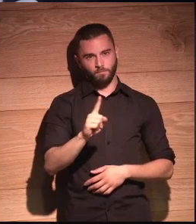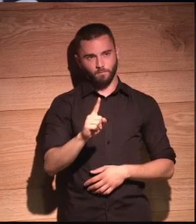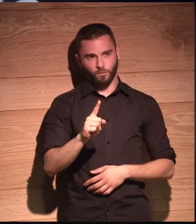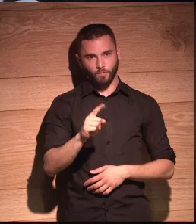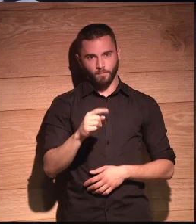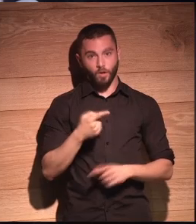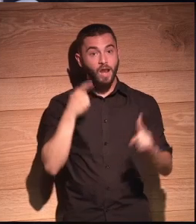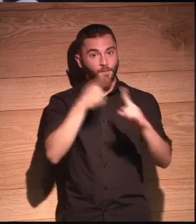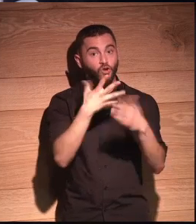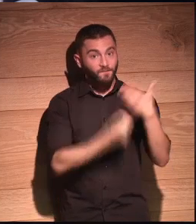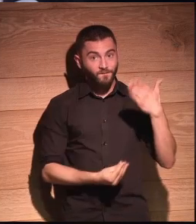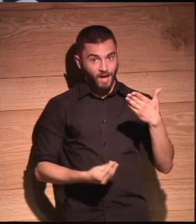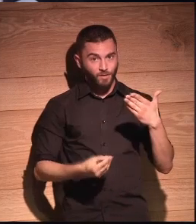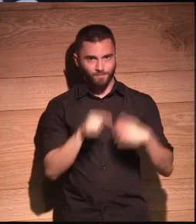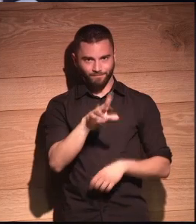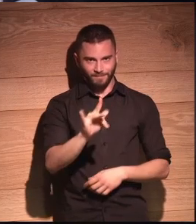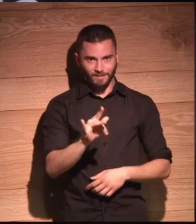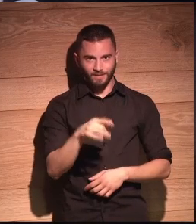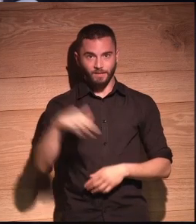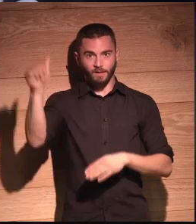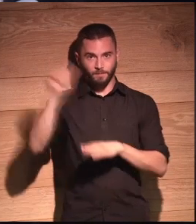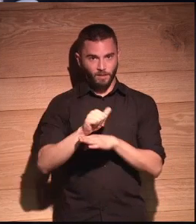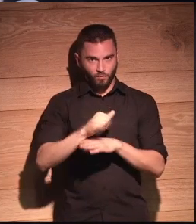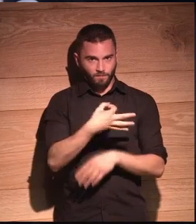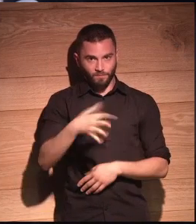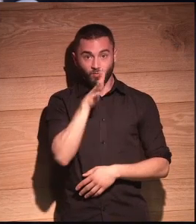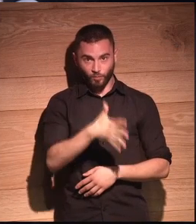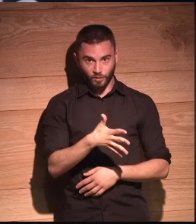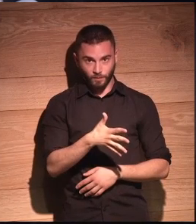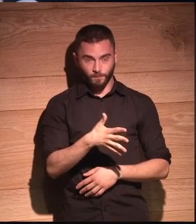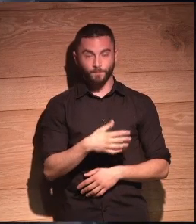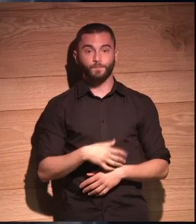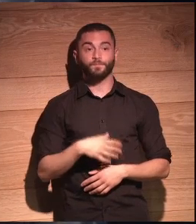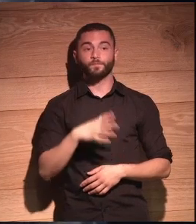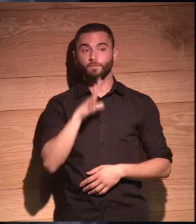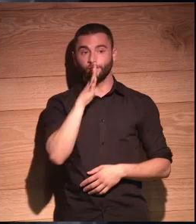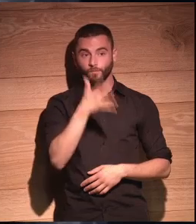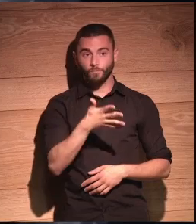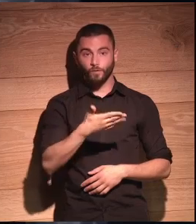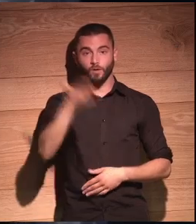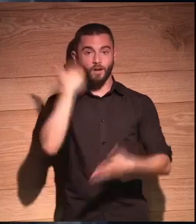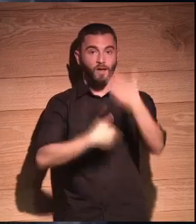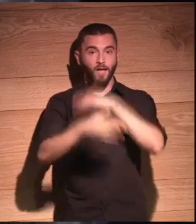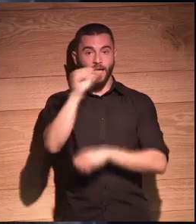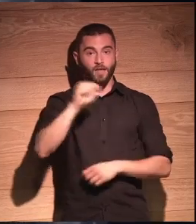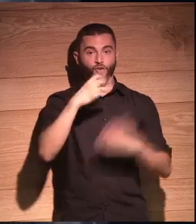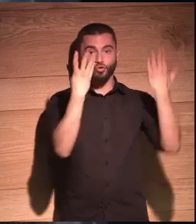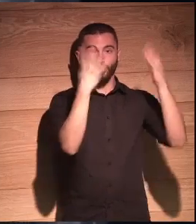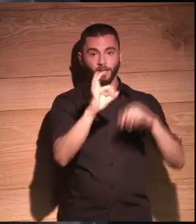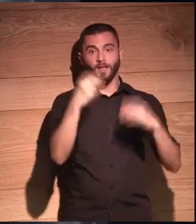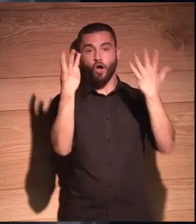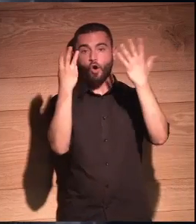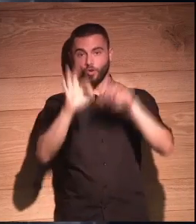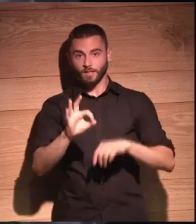falló, la misión que falló, y yo creo que por eso hicieron una película tan redonda, ¿no? Y porque en esos años, los 80-90, se hicieron muy